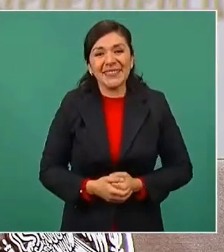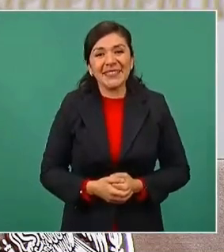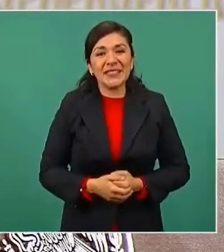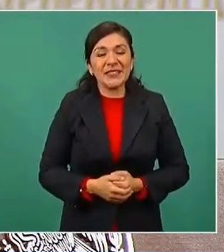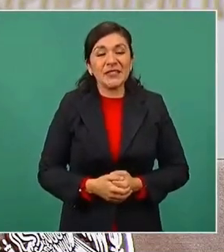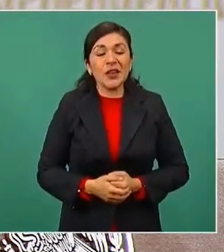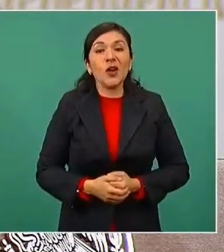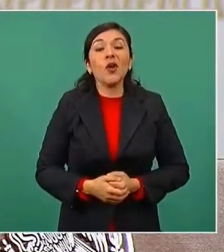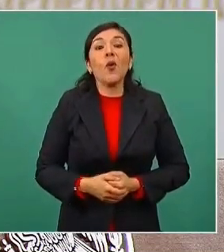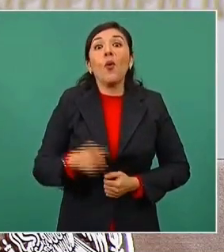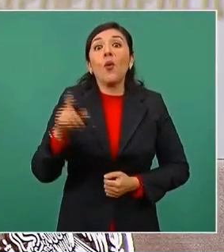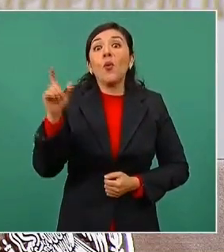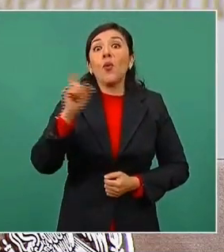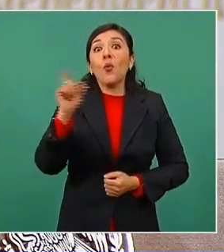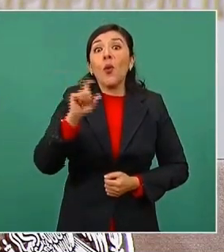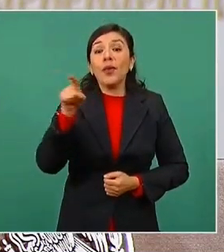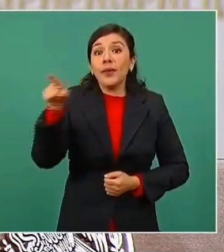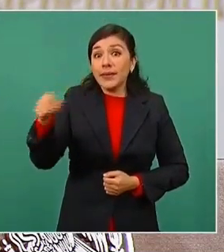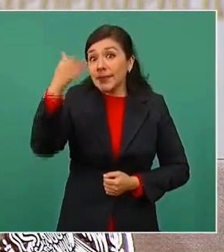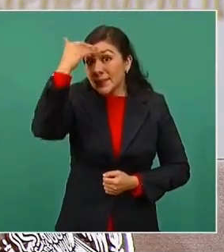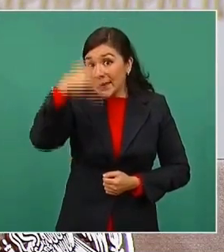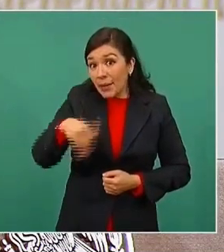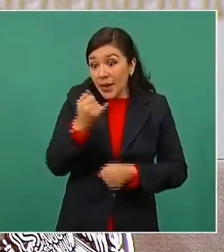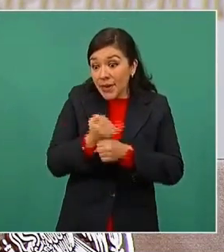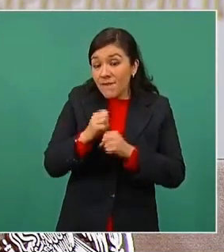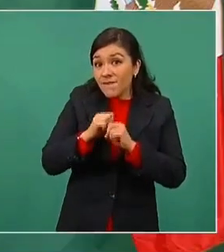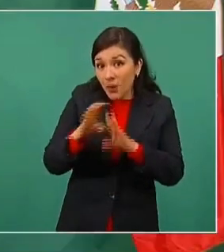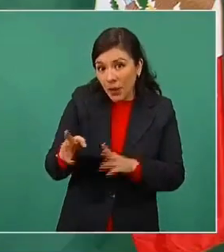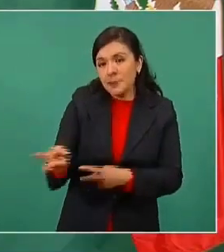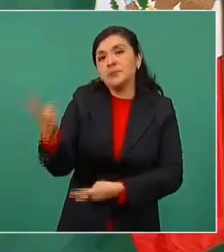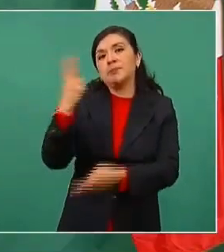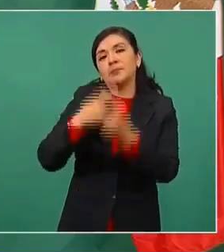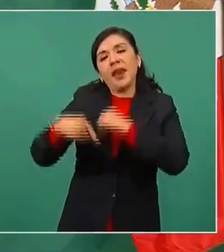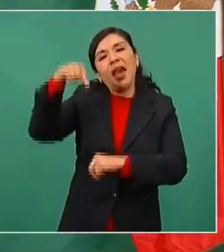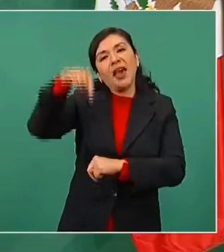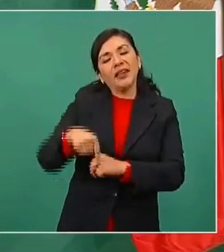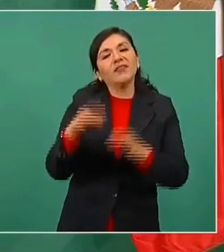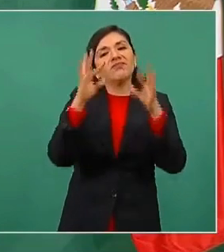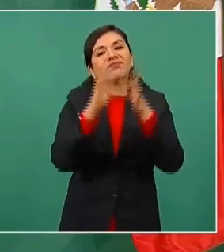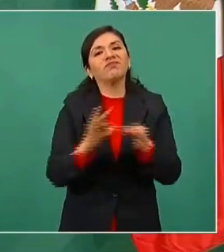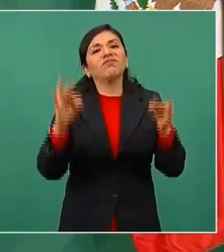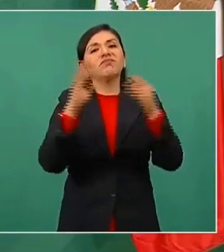Cuando él tenga una información para ver quiénes